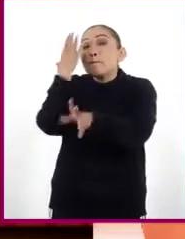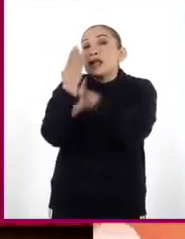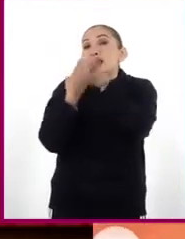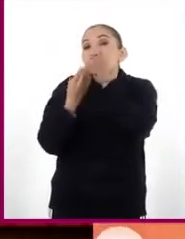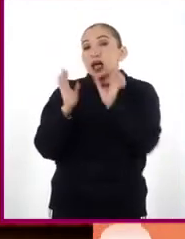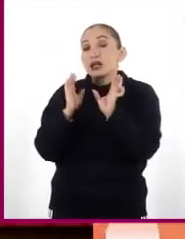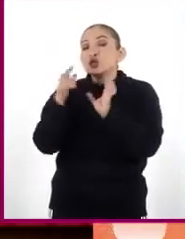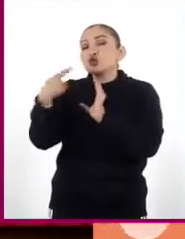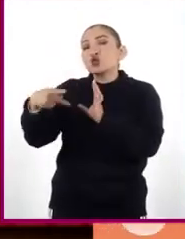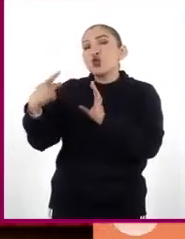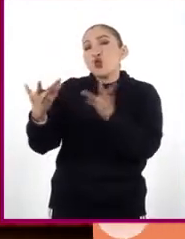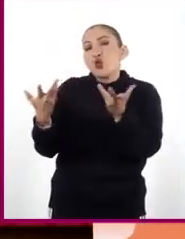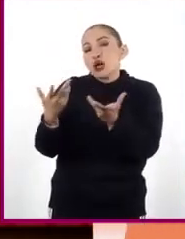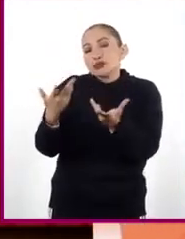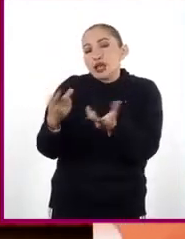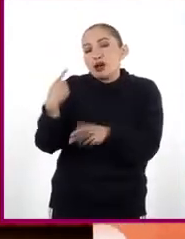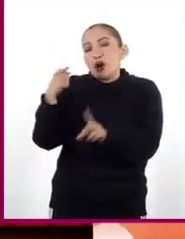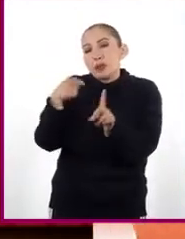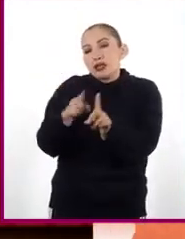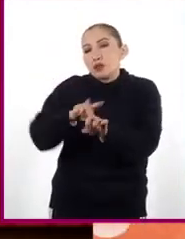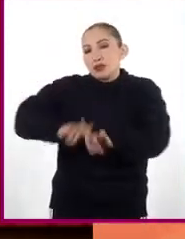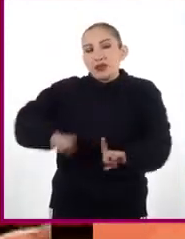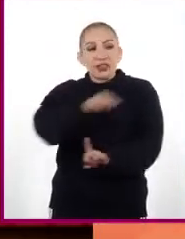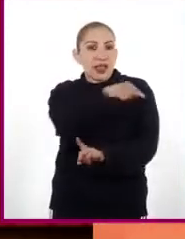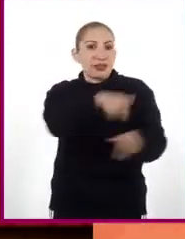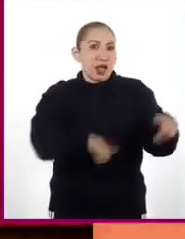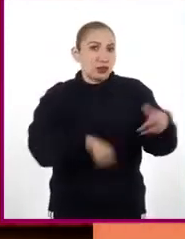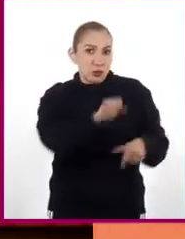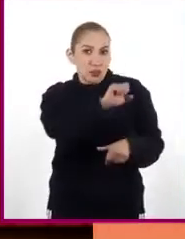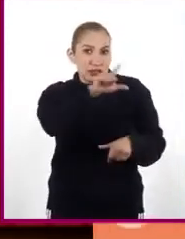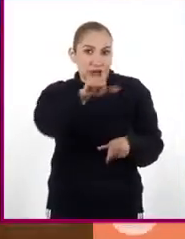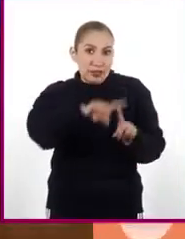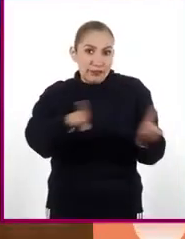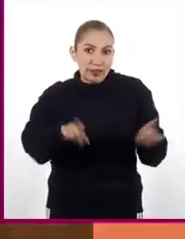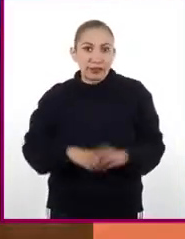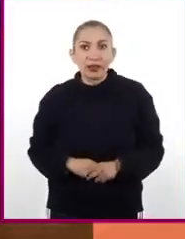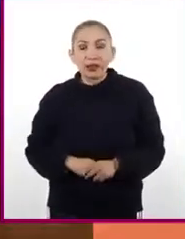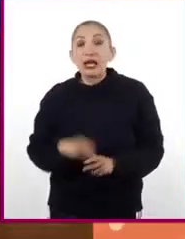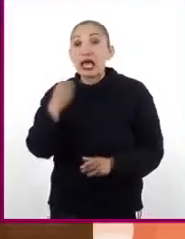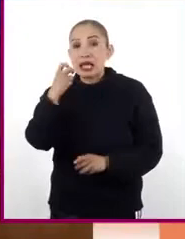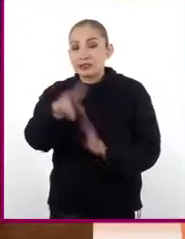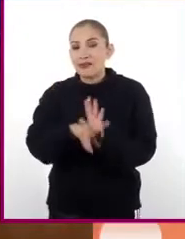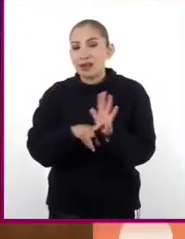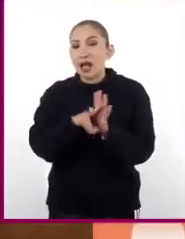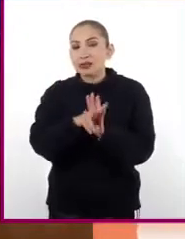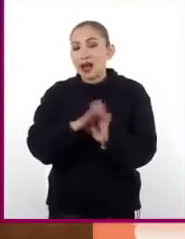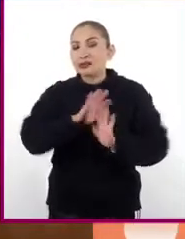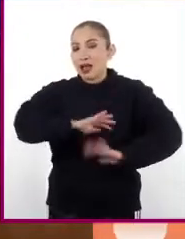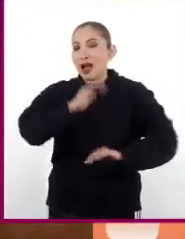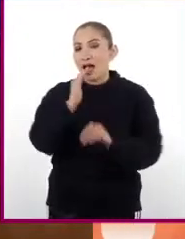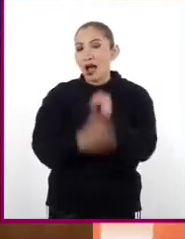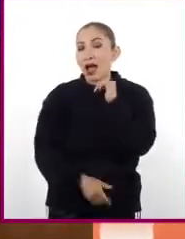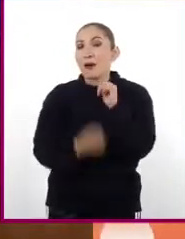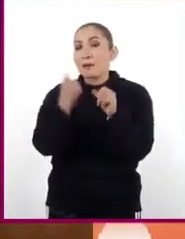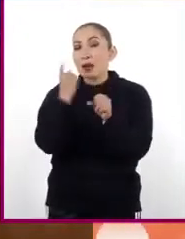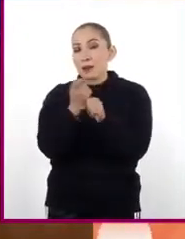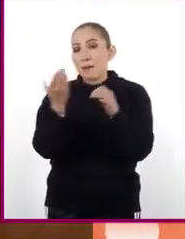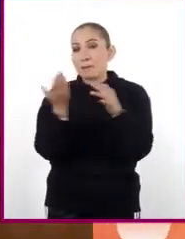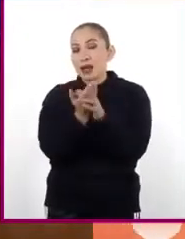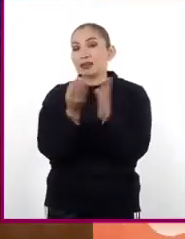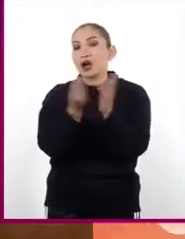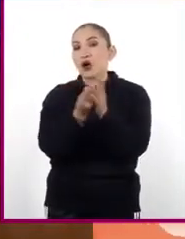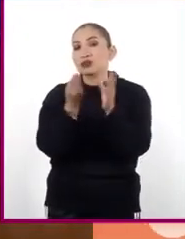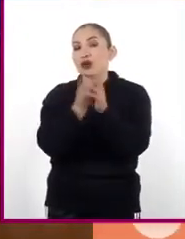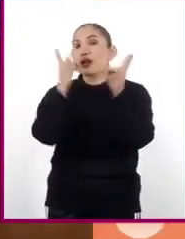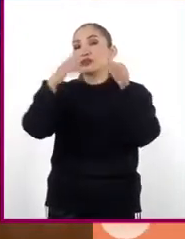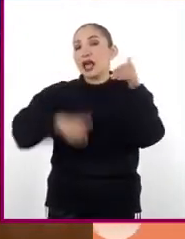aprendizaje y lo que hacen tiene propósitos diferentes a los del teatro profesional. Y con esta cápsula damos fin al primer bloque del